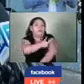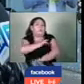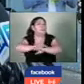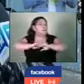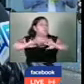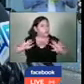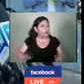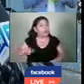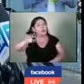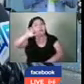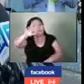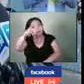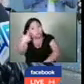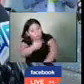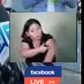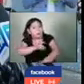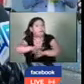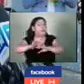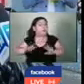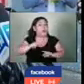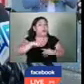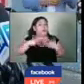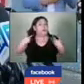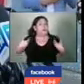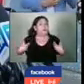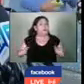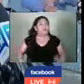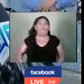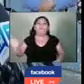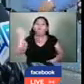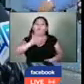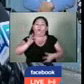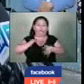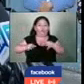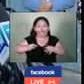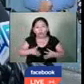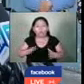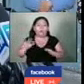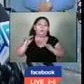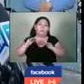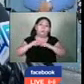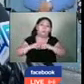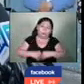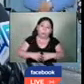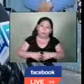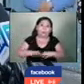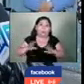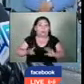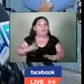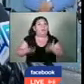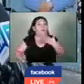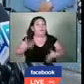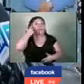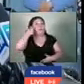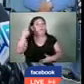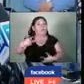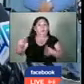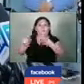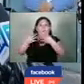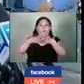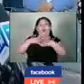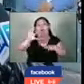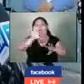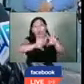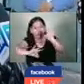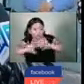evidentemente, o sus tres dosis, evidentemente, esa capacidad de elevar titulaciones de anticuerpos es menor y esto puede poner en riesgo. Hay cierto grupo